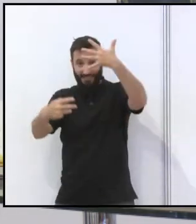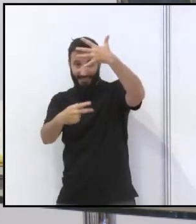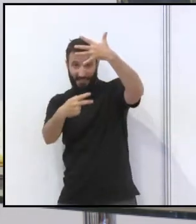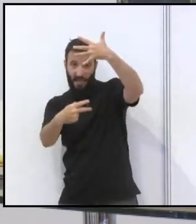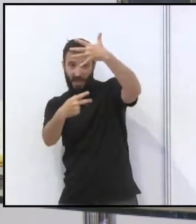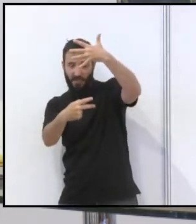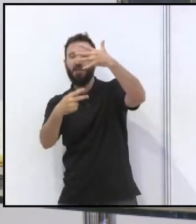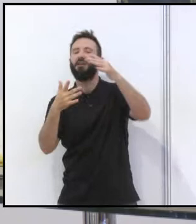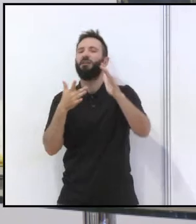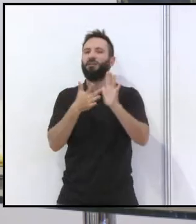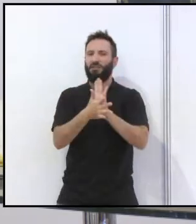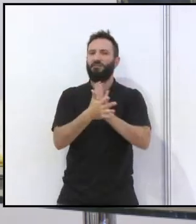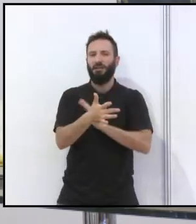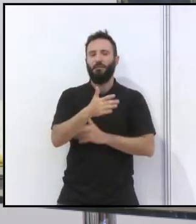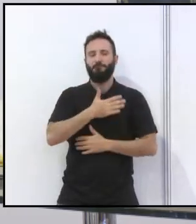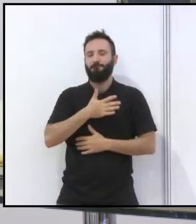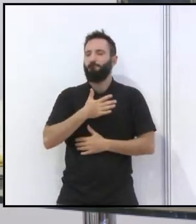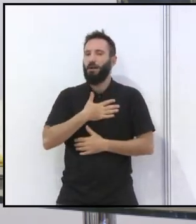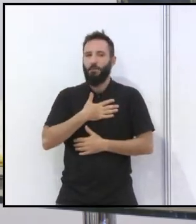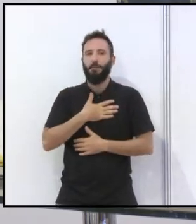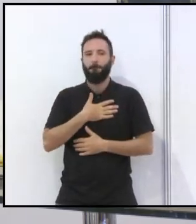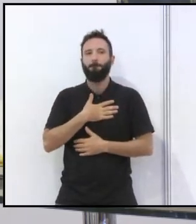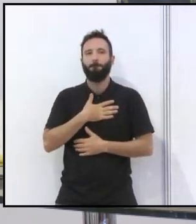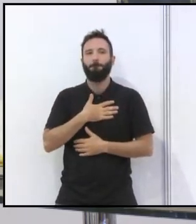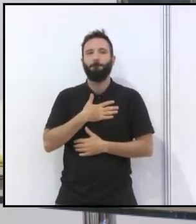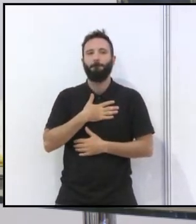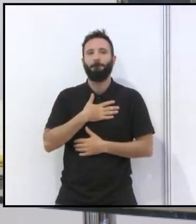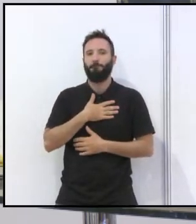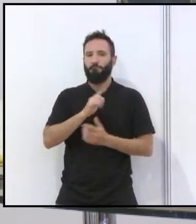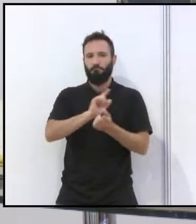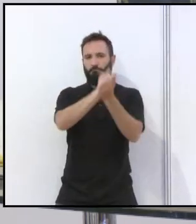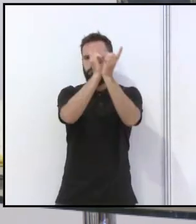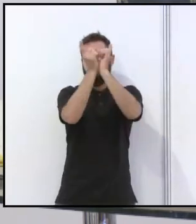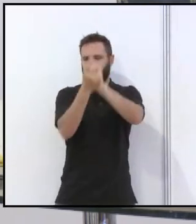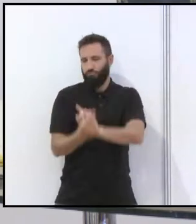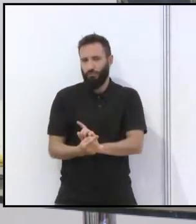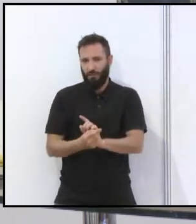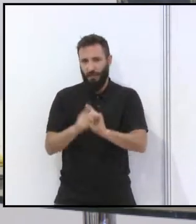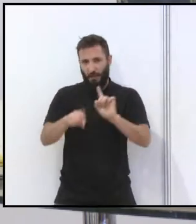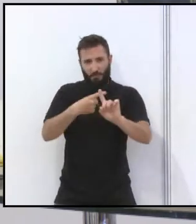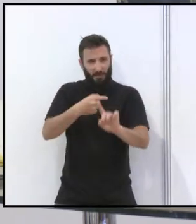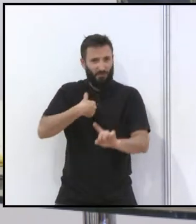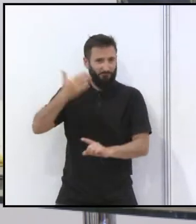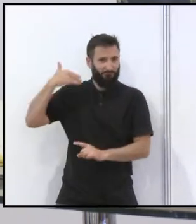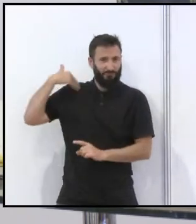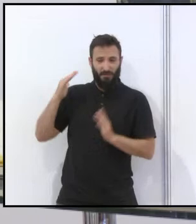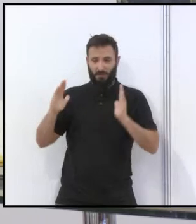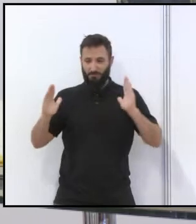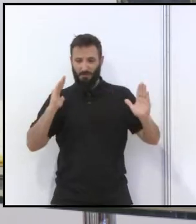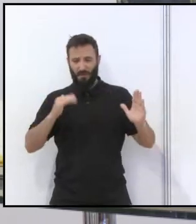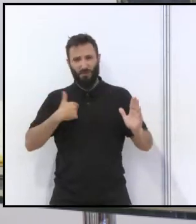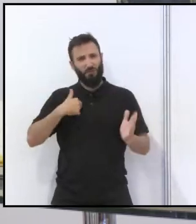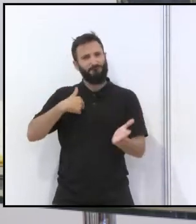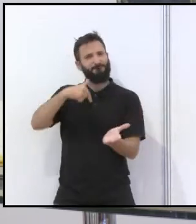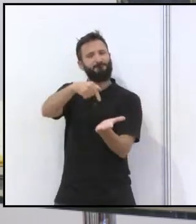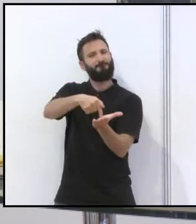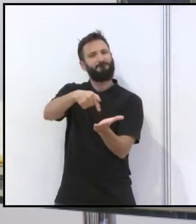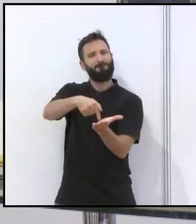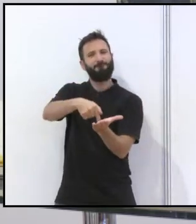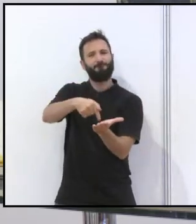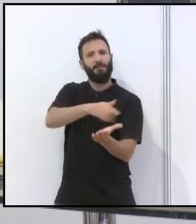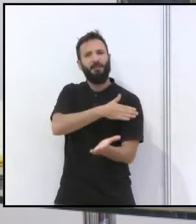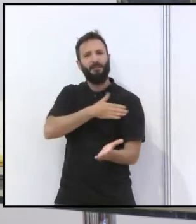se transforma para mí, por lo menos, y así fue como lo viví, en una reivindicación